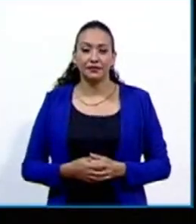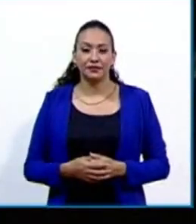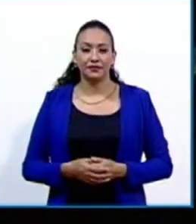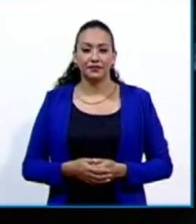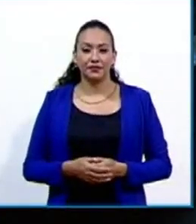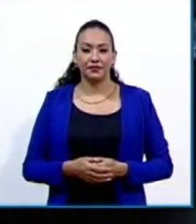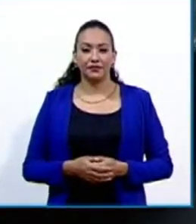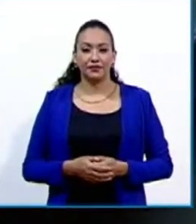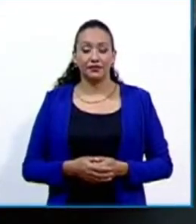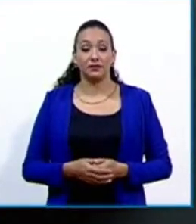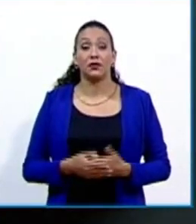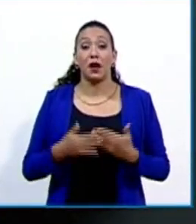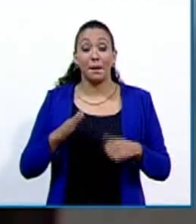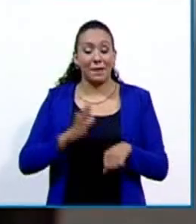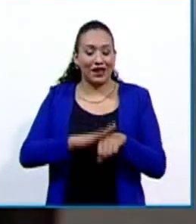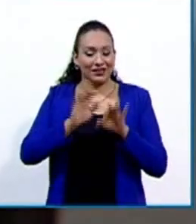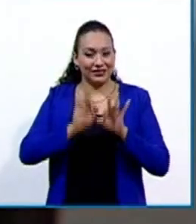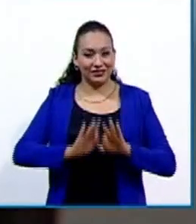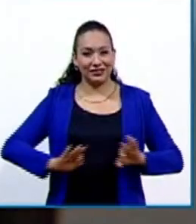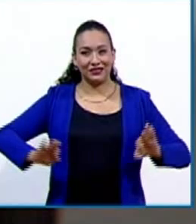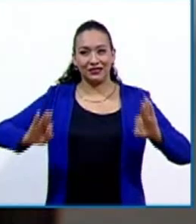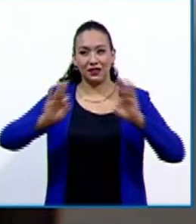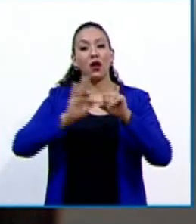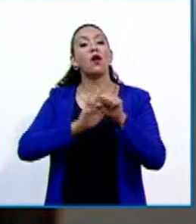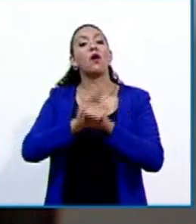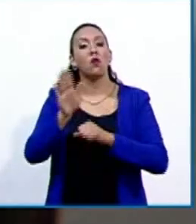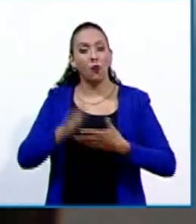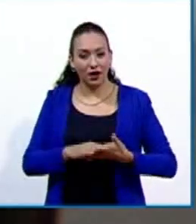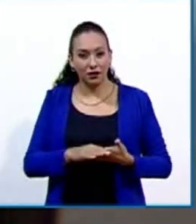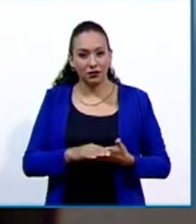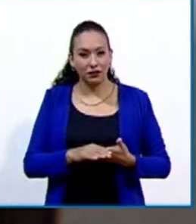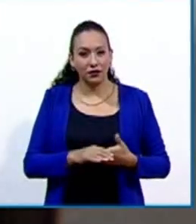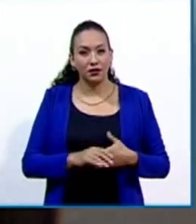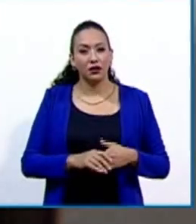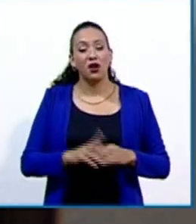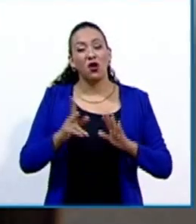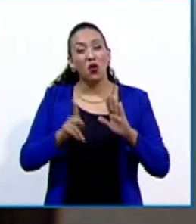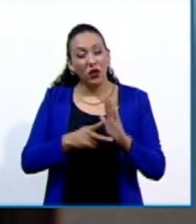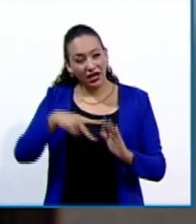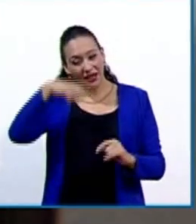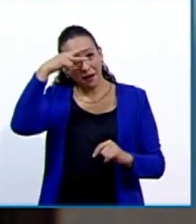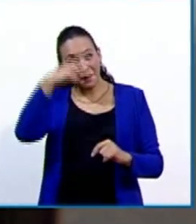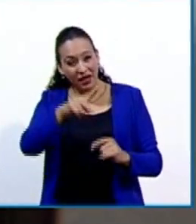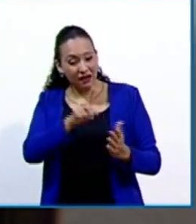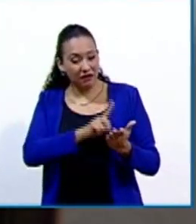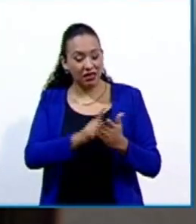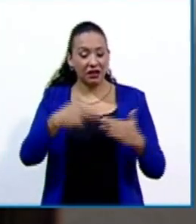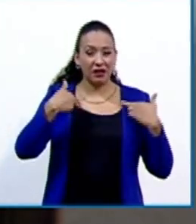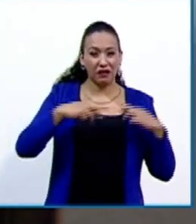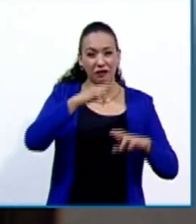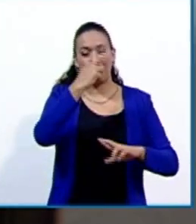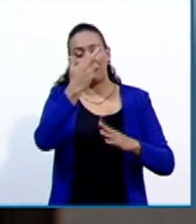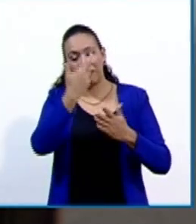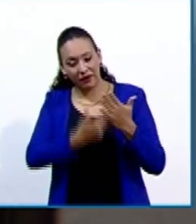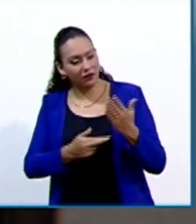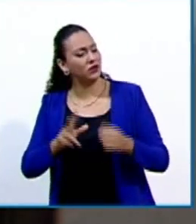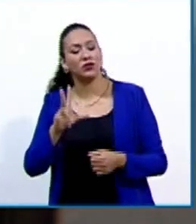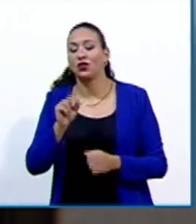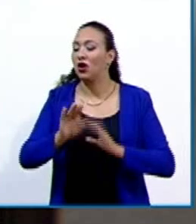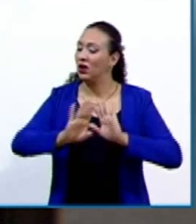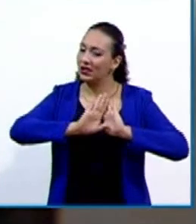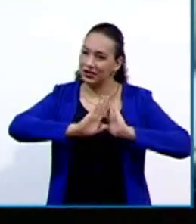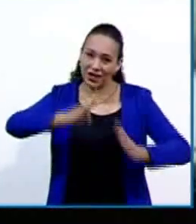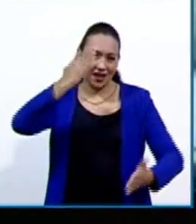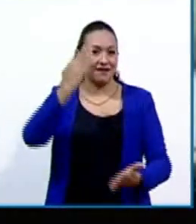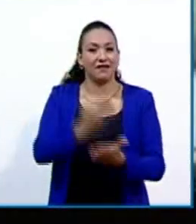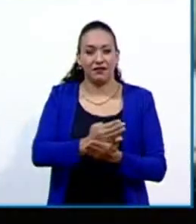Lo más importante es que nunca vuelva a pasar algo así en México, que nunca se vuelva a dar algo así en nuestro